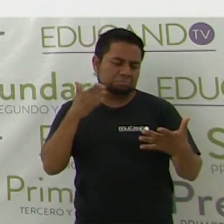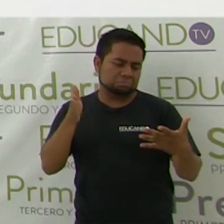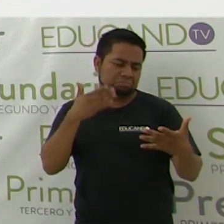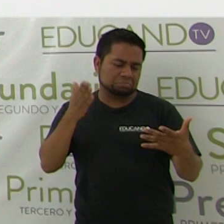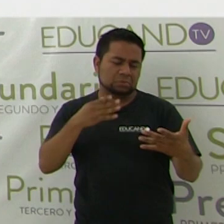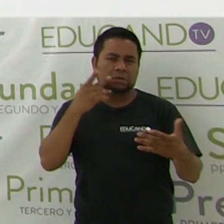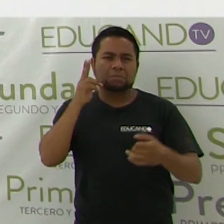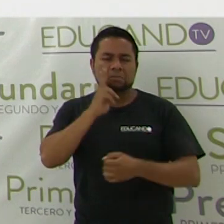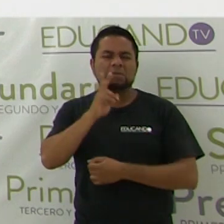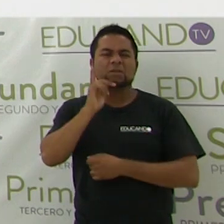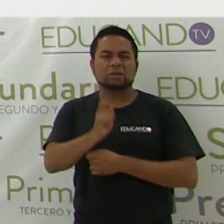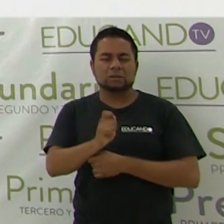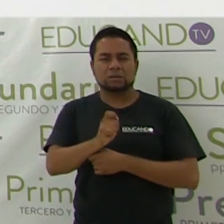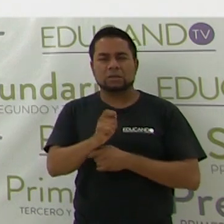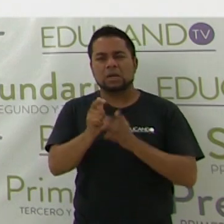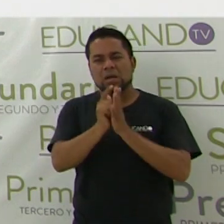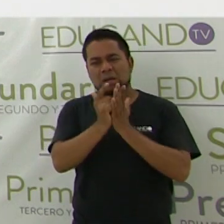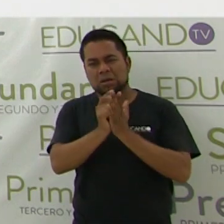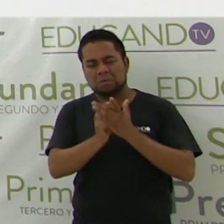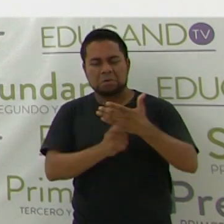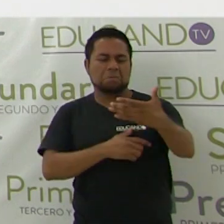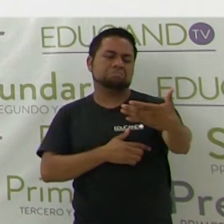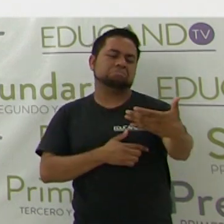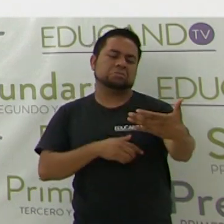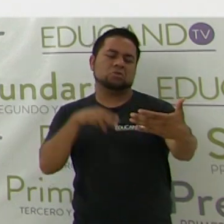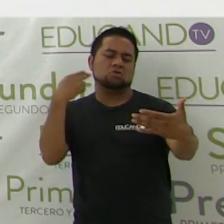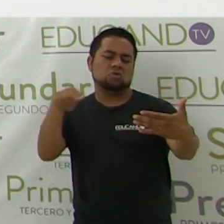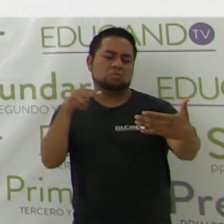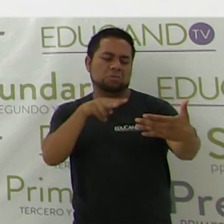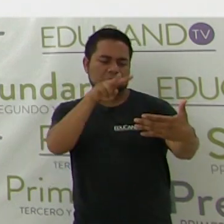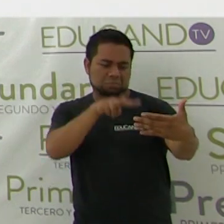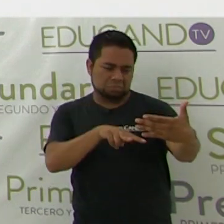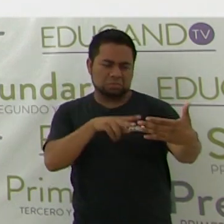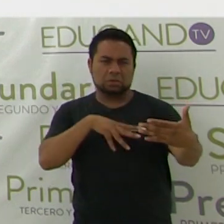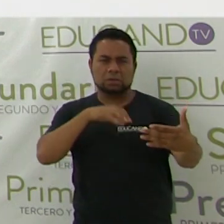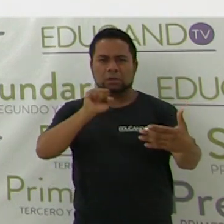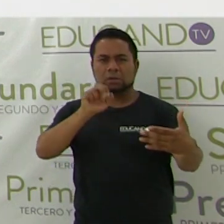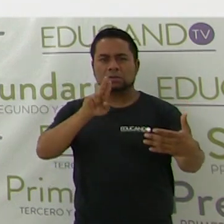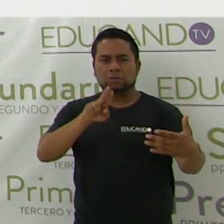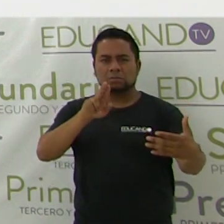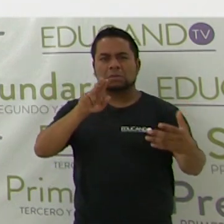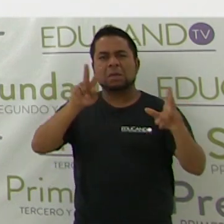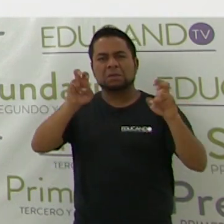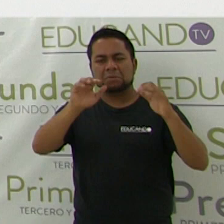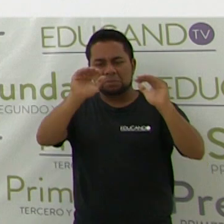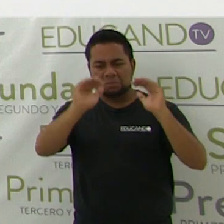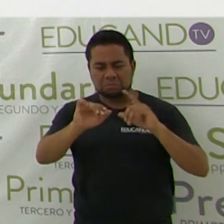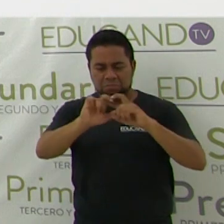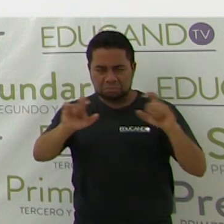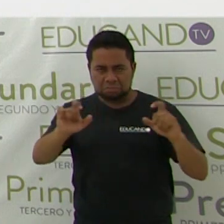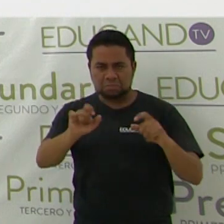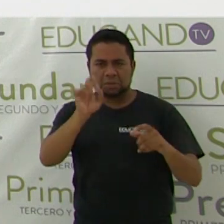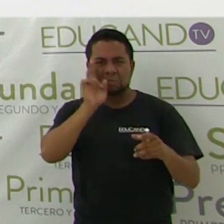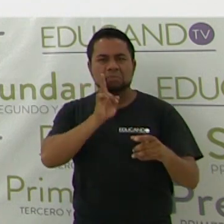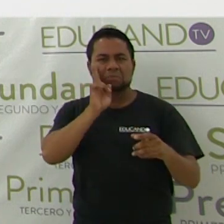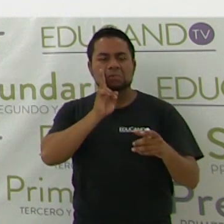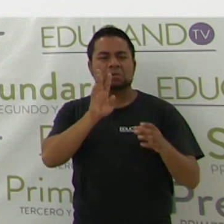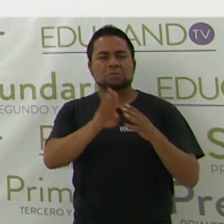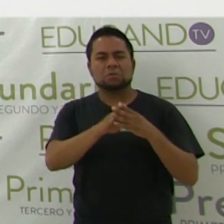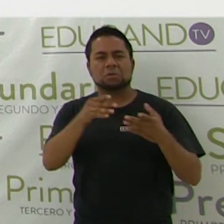un ojo al libro. Vamos a ver el título, el subtítulo. Le echamos una